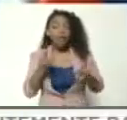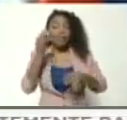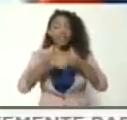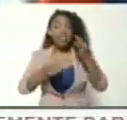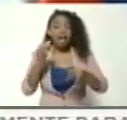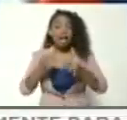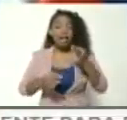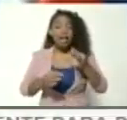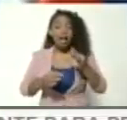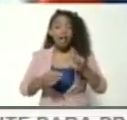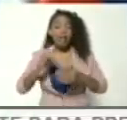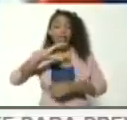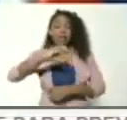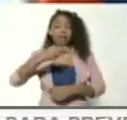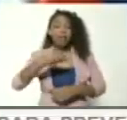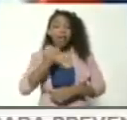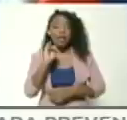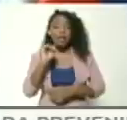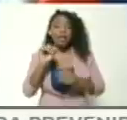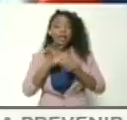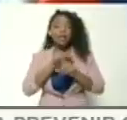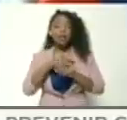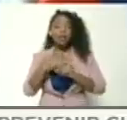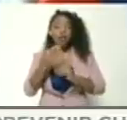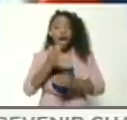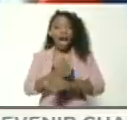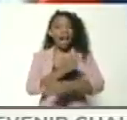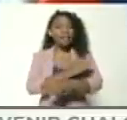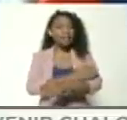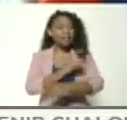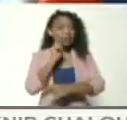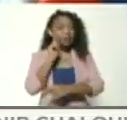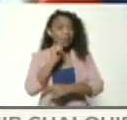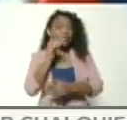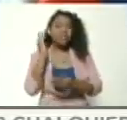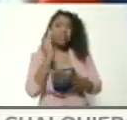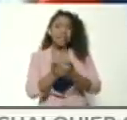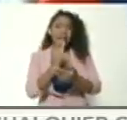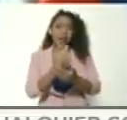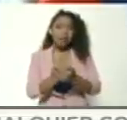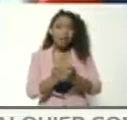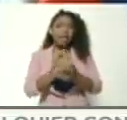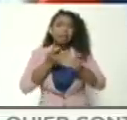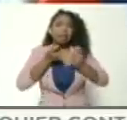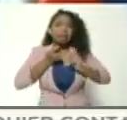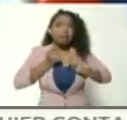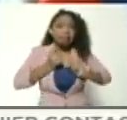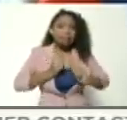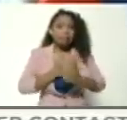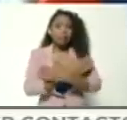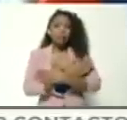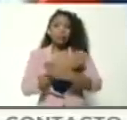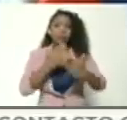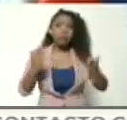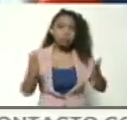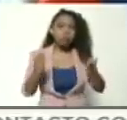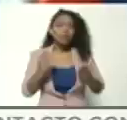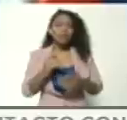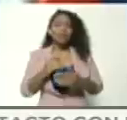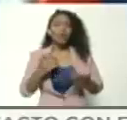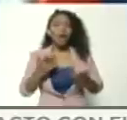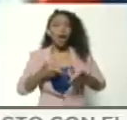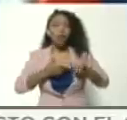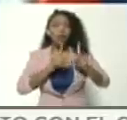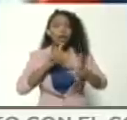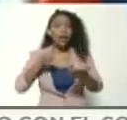CPI, en situaciones anteriores, siempre ha tratado de colaborar con las autoridades nacionales